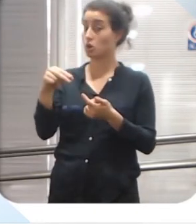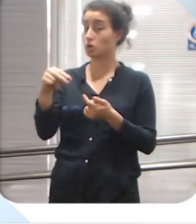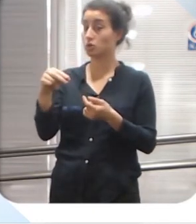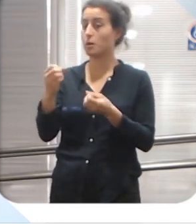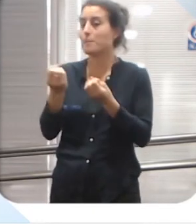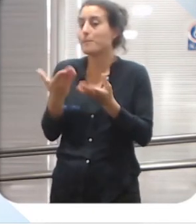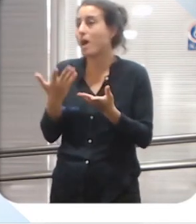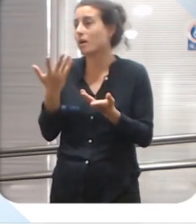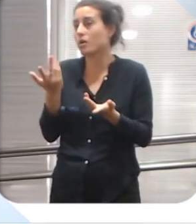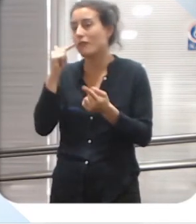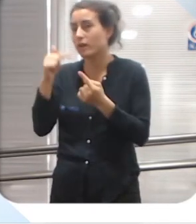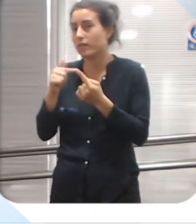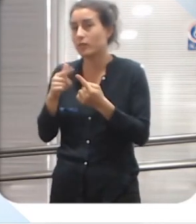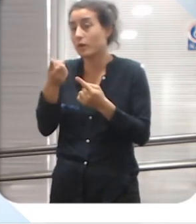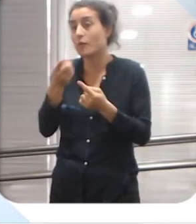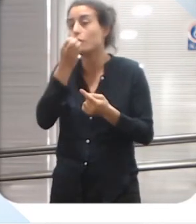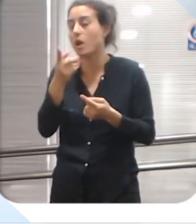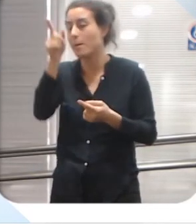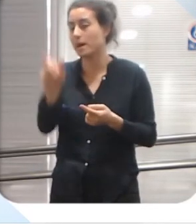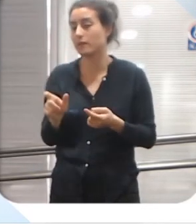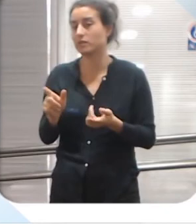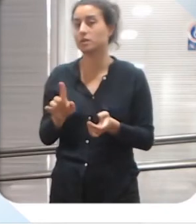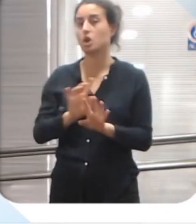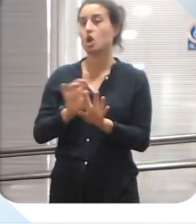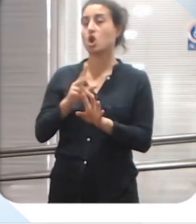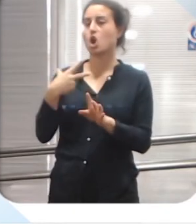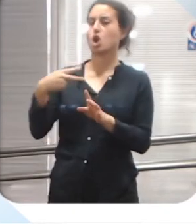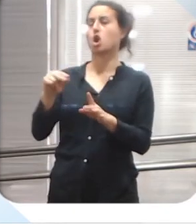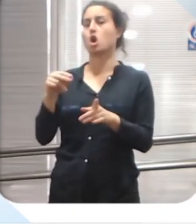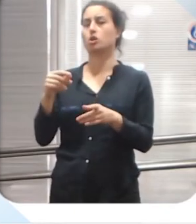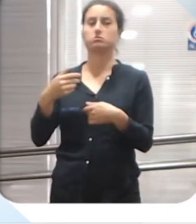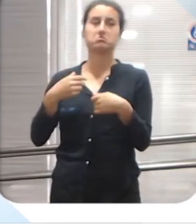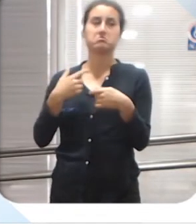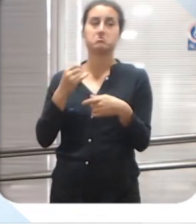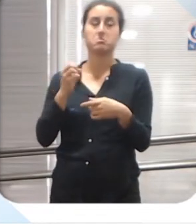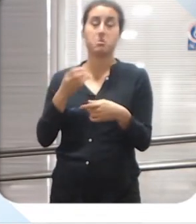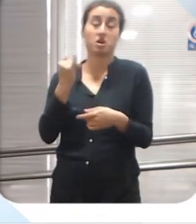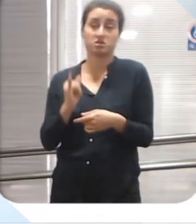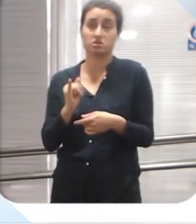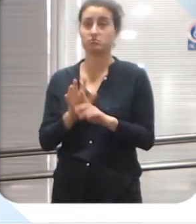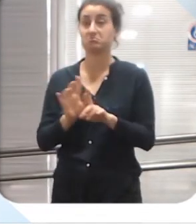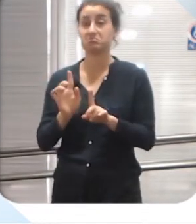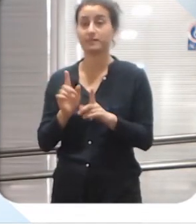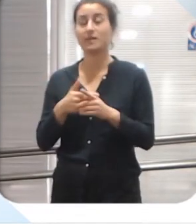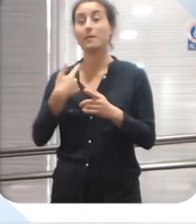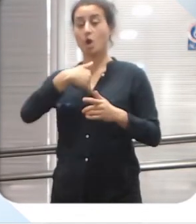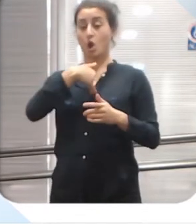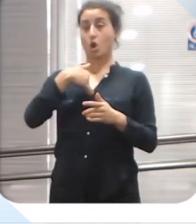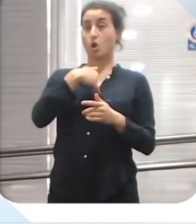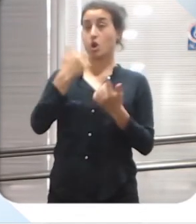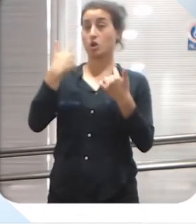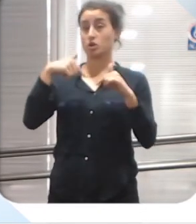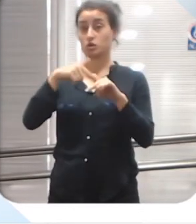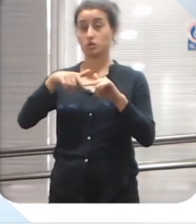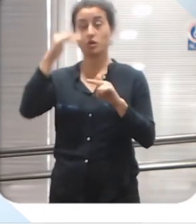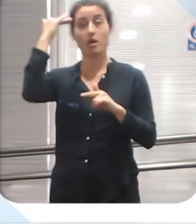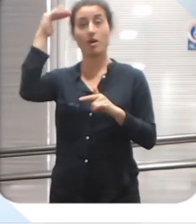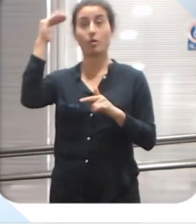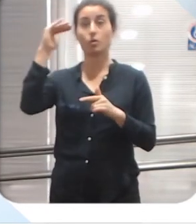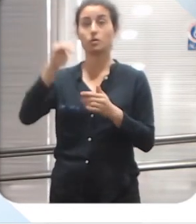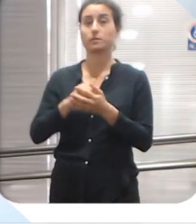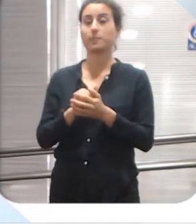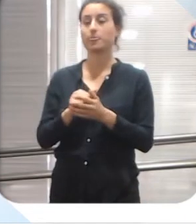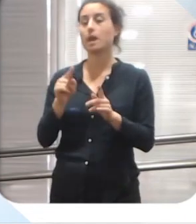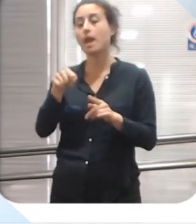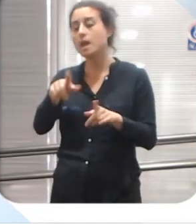digo que no por algo que va a ser bueno para ti. No es que no pueda haber arbitrariedades, pero en general el rol que cumplimos es el de decir que no se